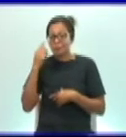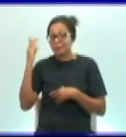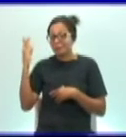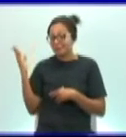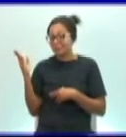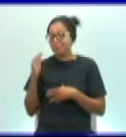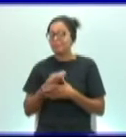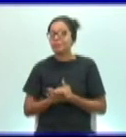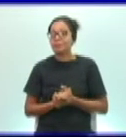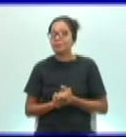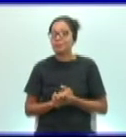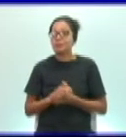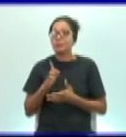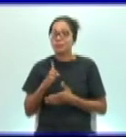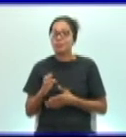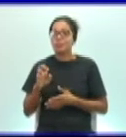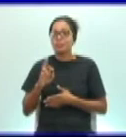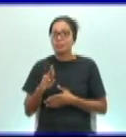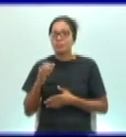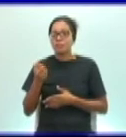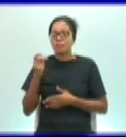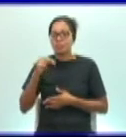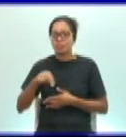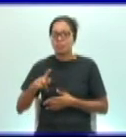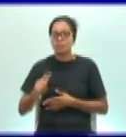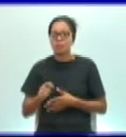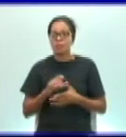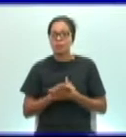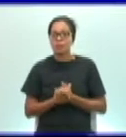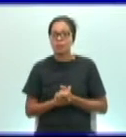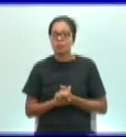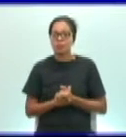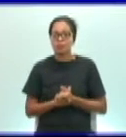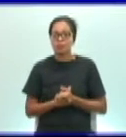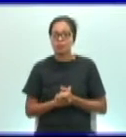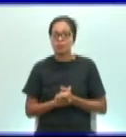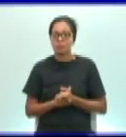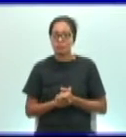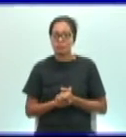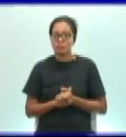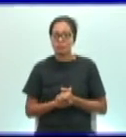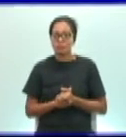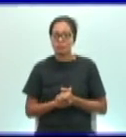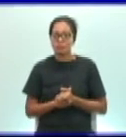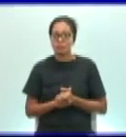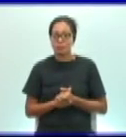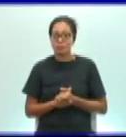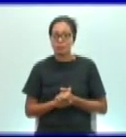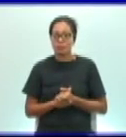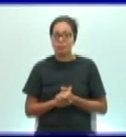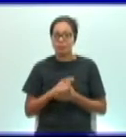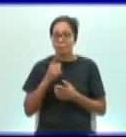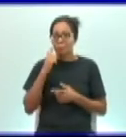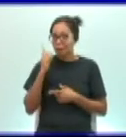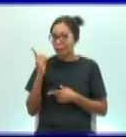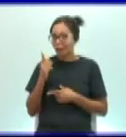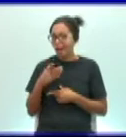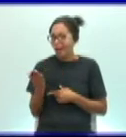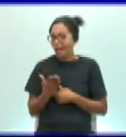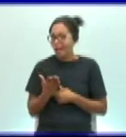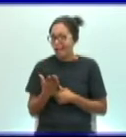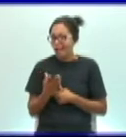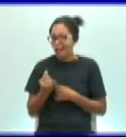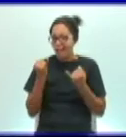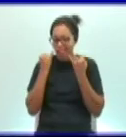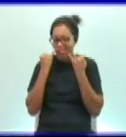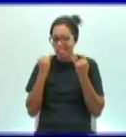brillantes del movimiento revolucionario 26 de julio. Y aquí miren este otro, más rápido todavía ustedes lo van a